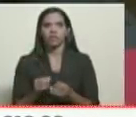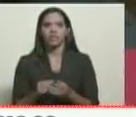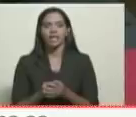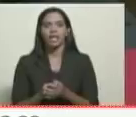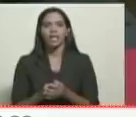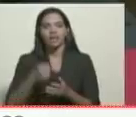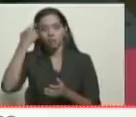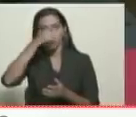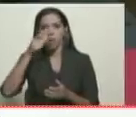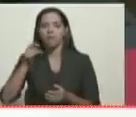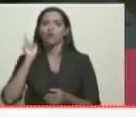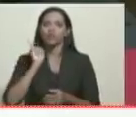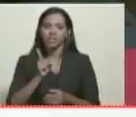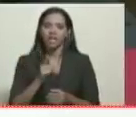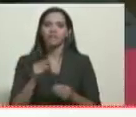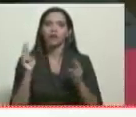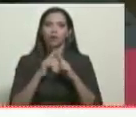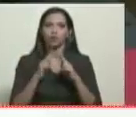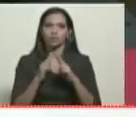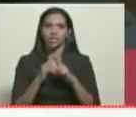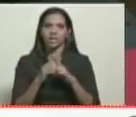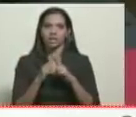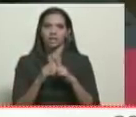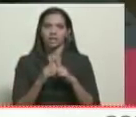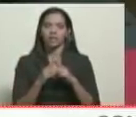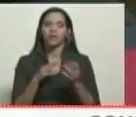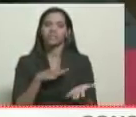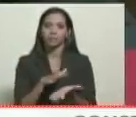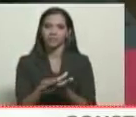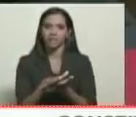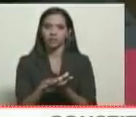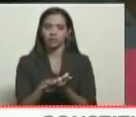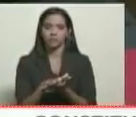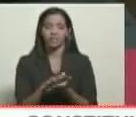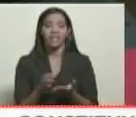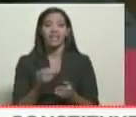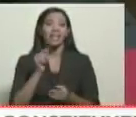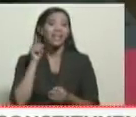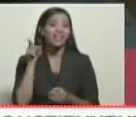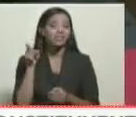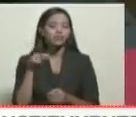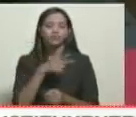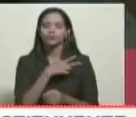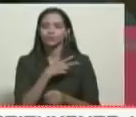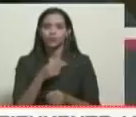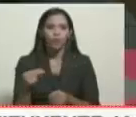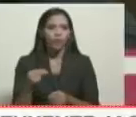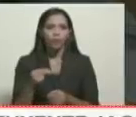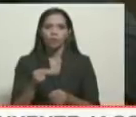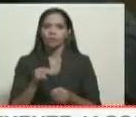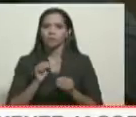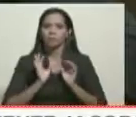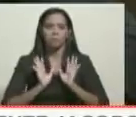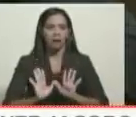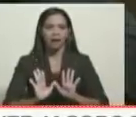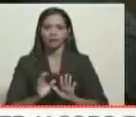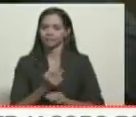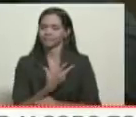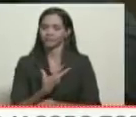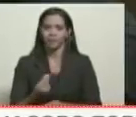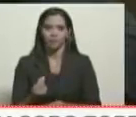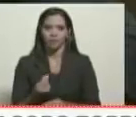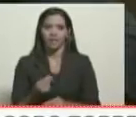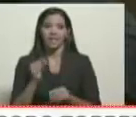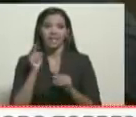pueblo debe conocer pedagógicamente de lo que está pasando. Ellos no van a cesar porque son